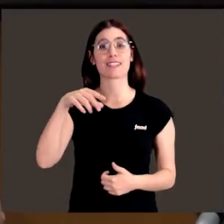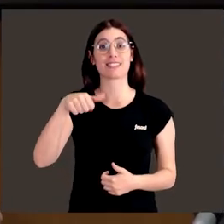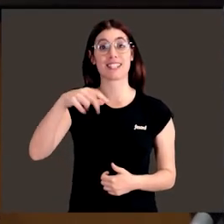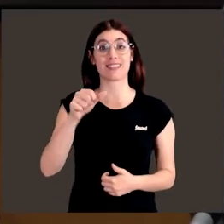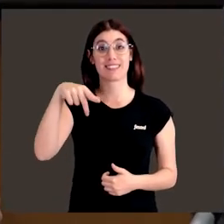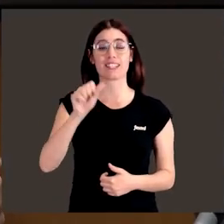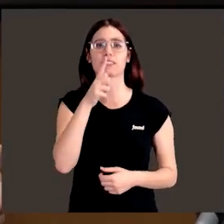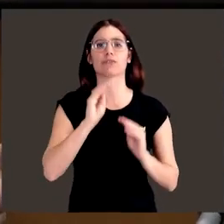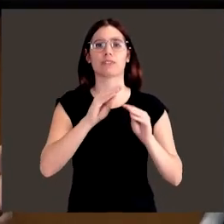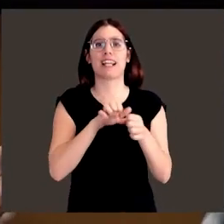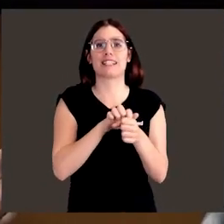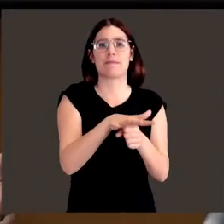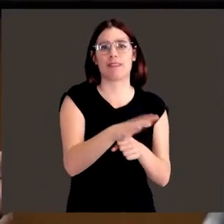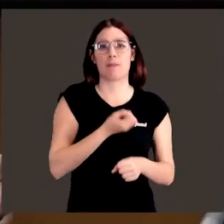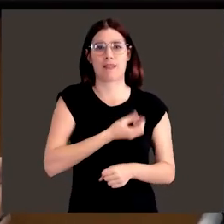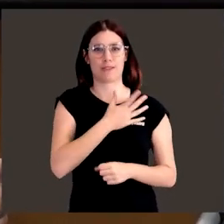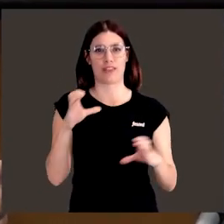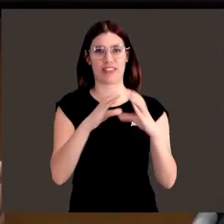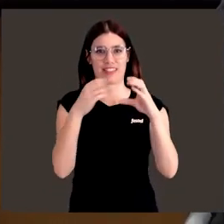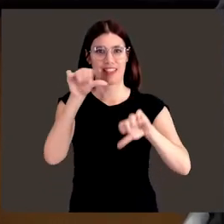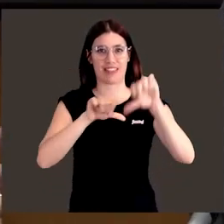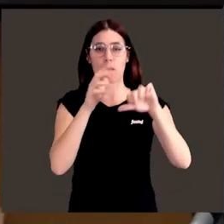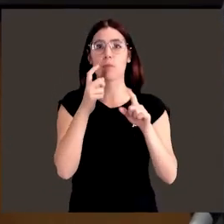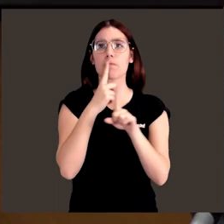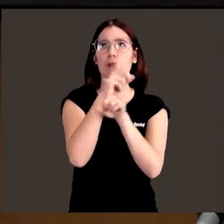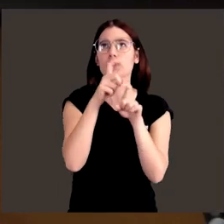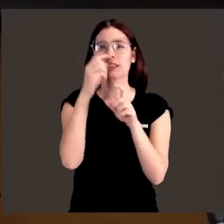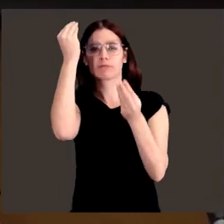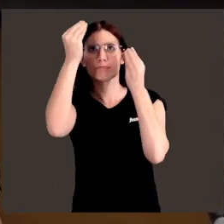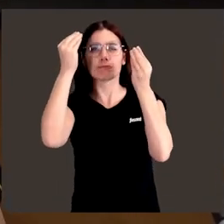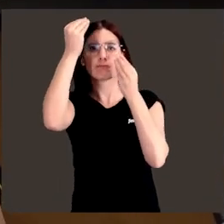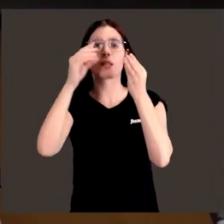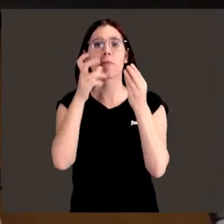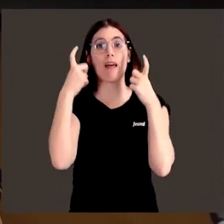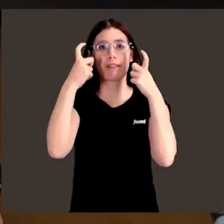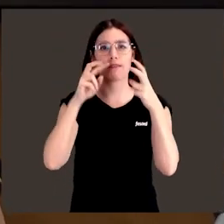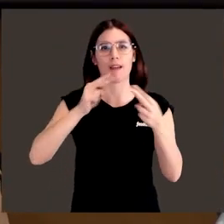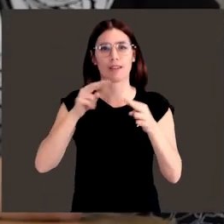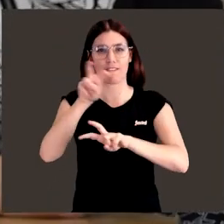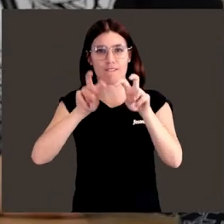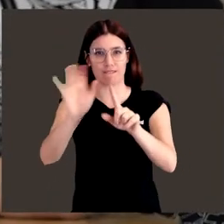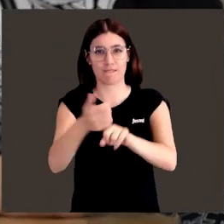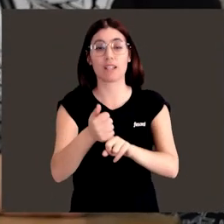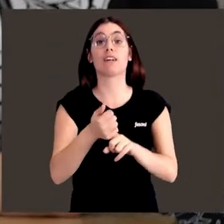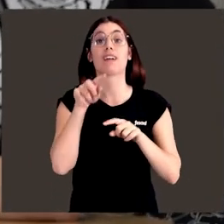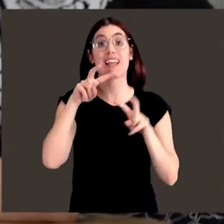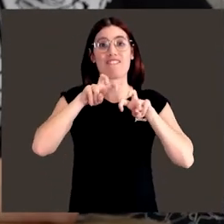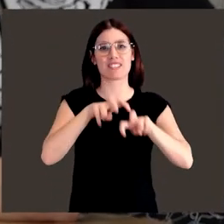Alicia Sintes transmite a cada instante pasión por la ciencia, por hacerse constantemente preguntas y tratar de encontrar siempre sus respuestas.